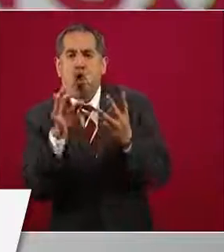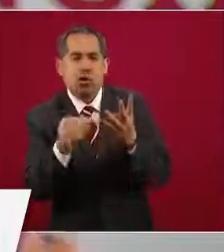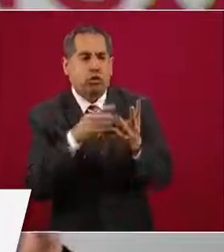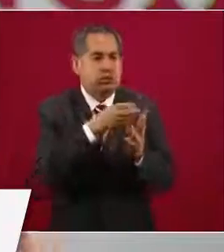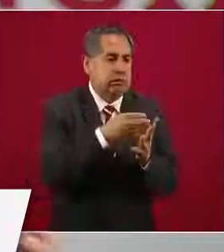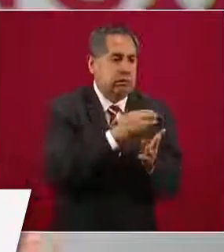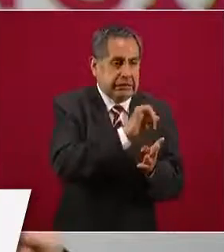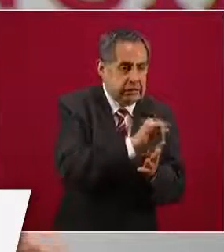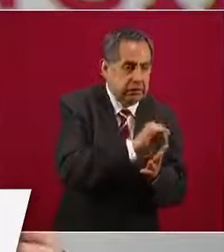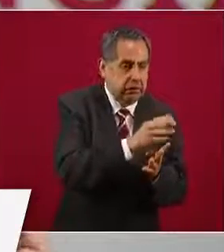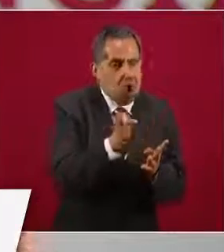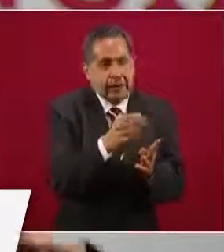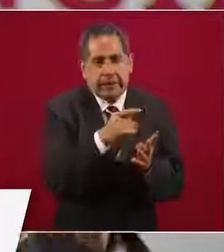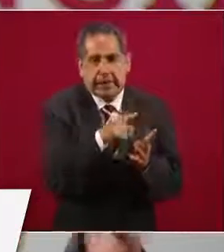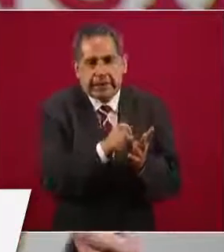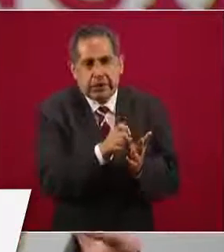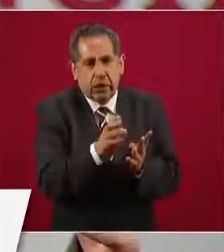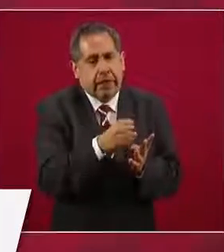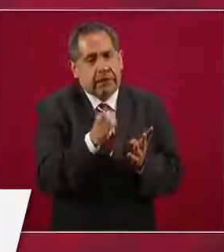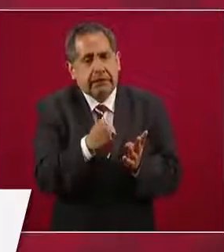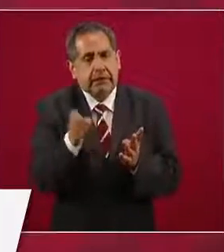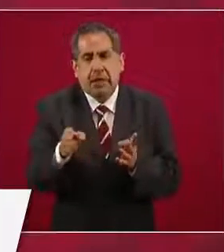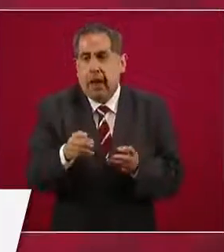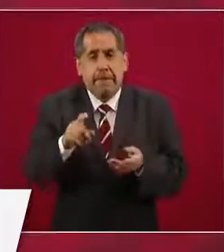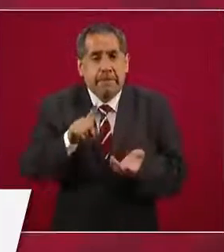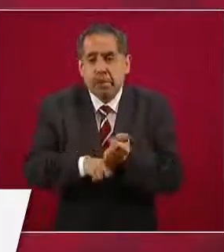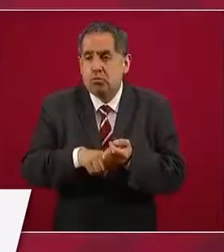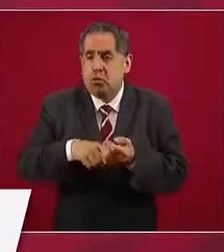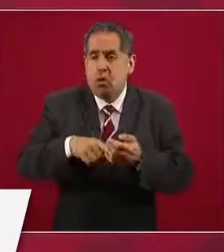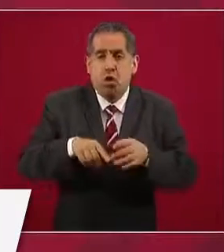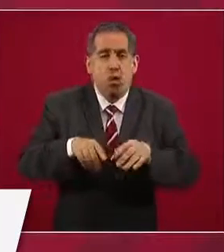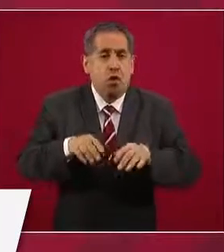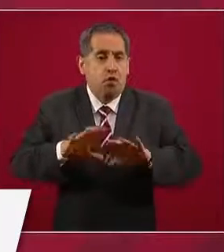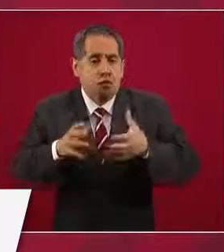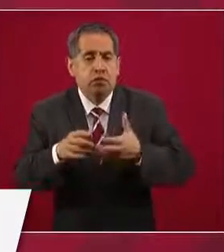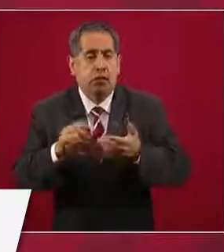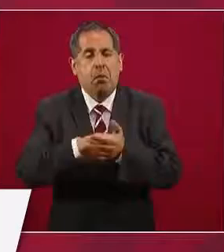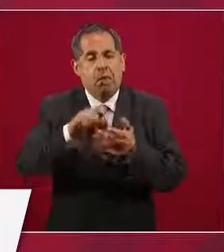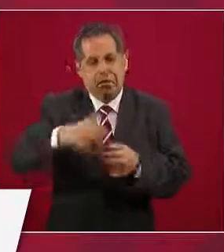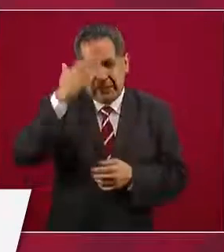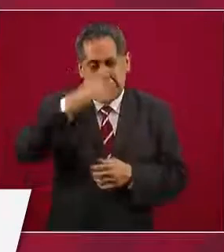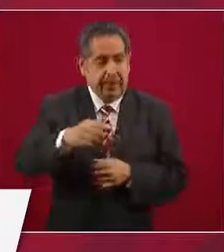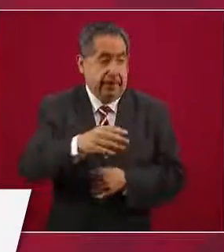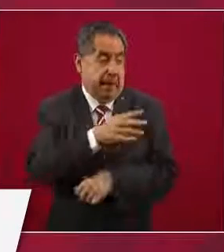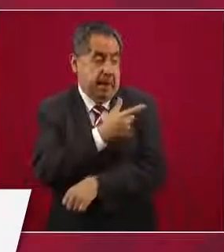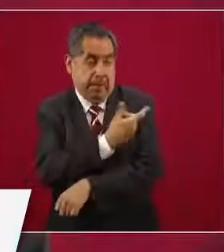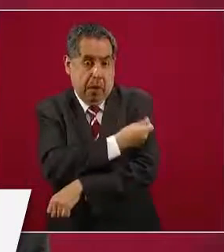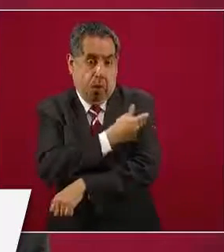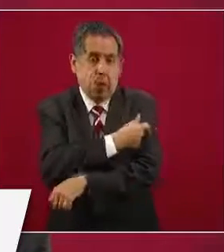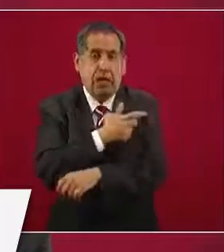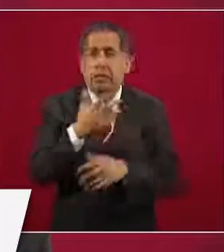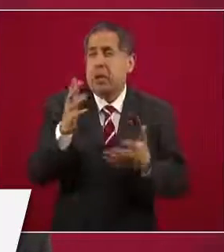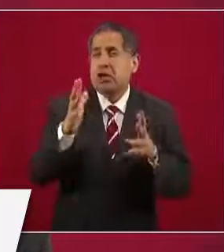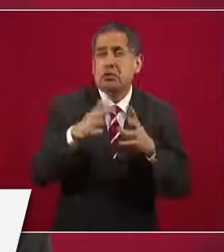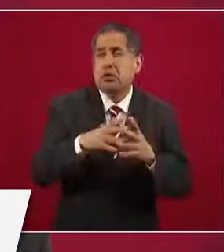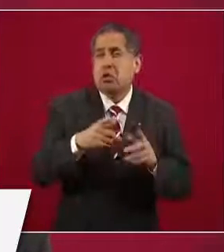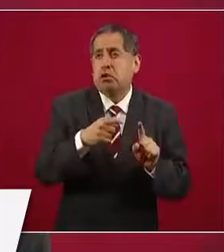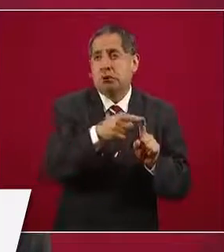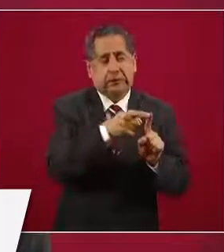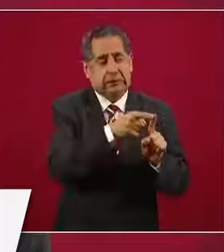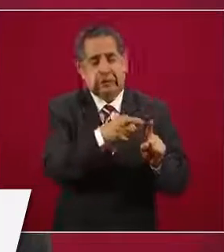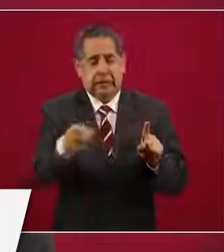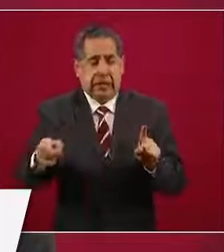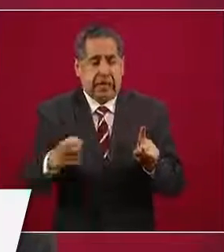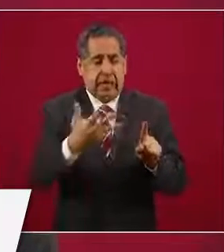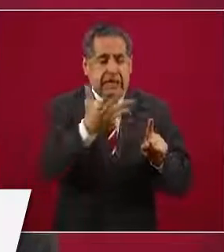mencionaba se corran procesos paralelos tradicionalmente el desarrollo de vacunas se tarda en promedio 5